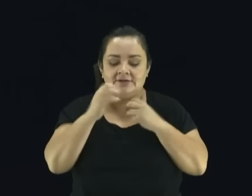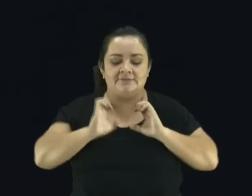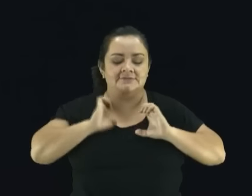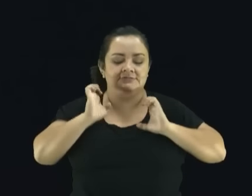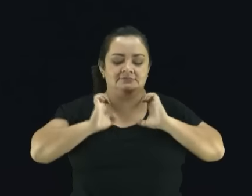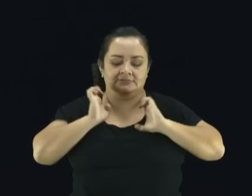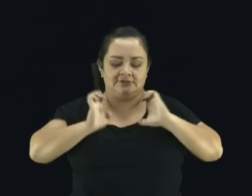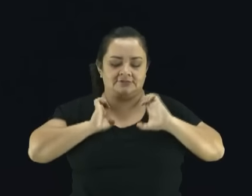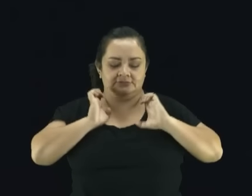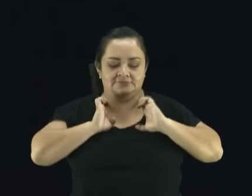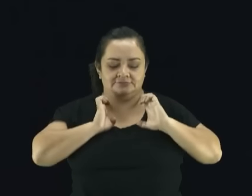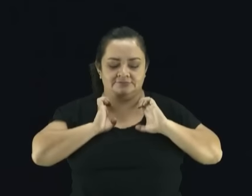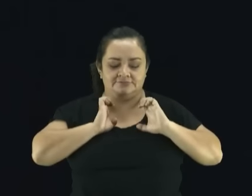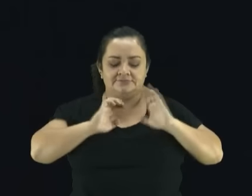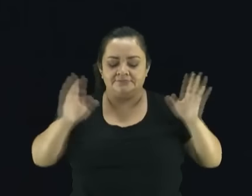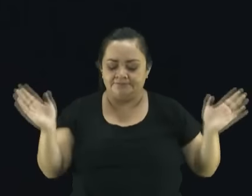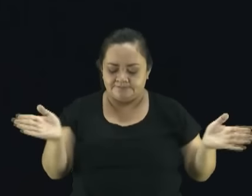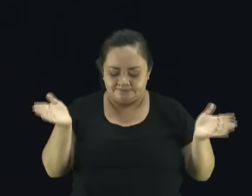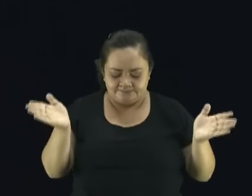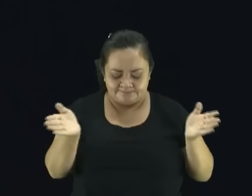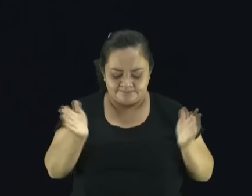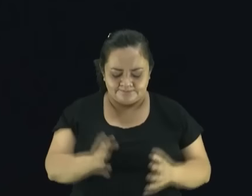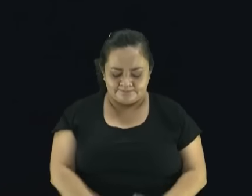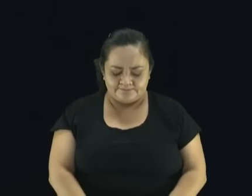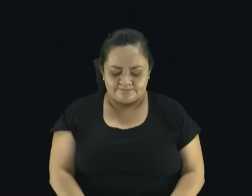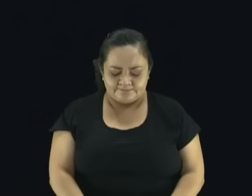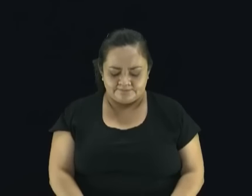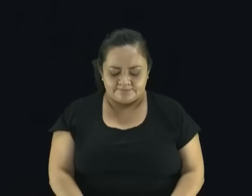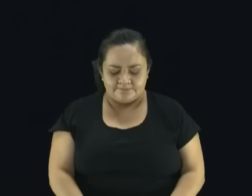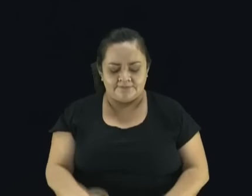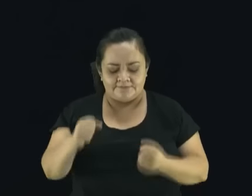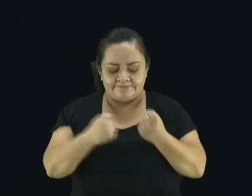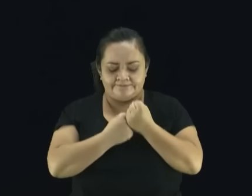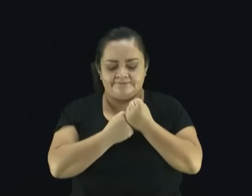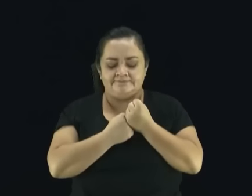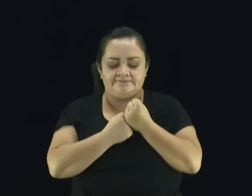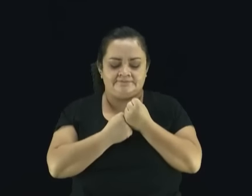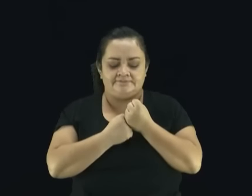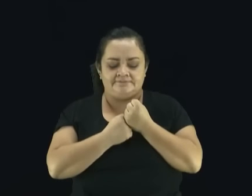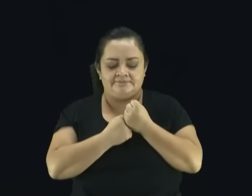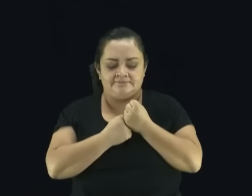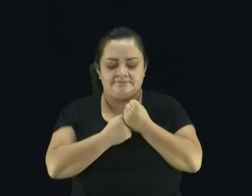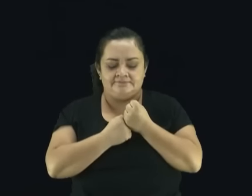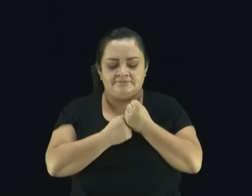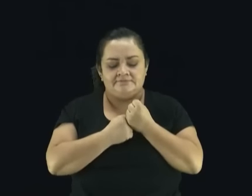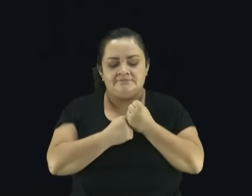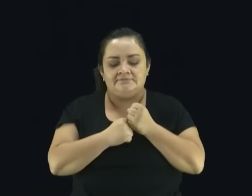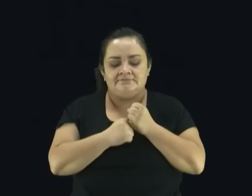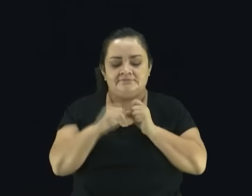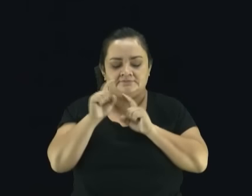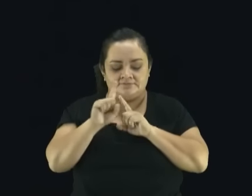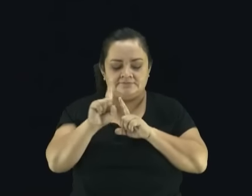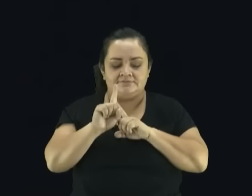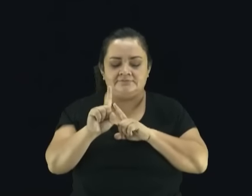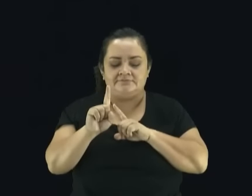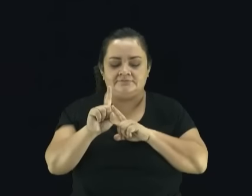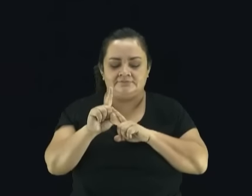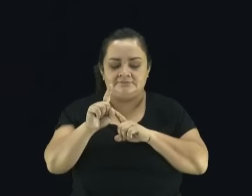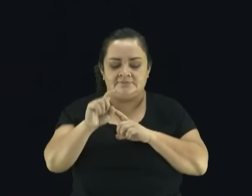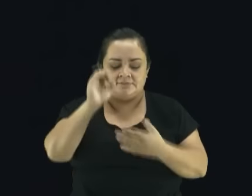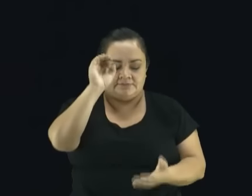animarlos alentarlos respaldarlos y enviarlos a